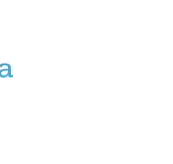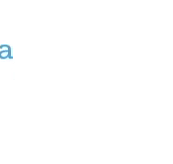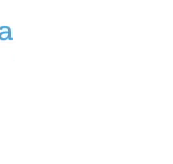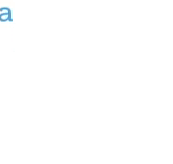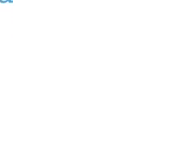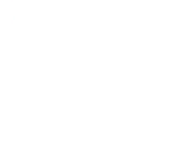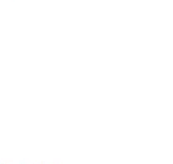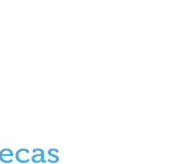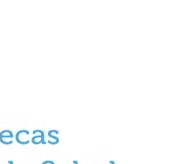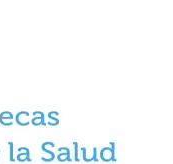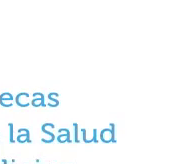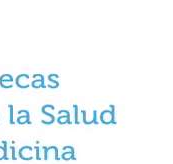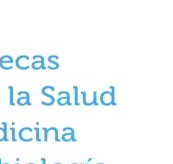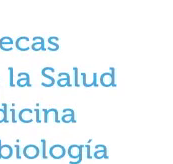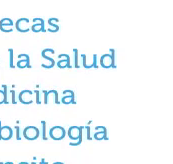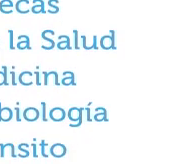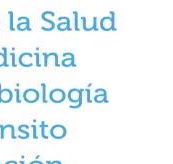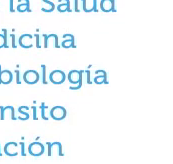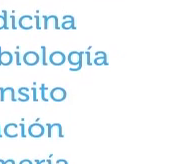¡Gracias!